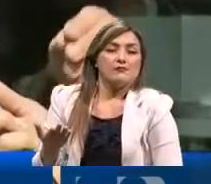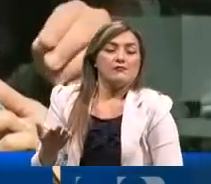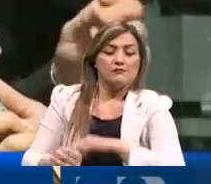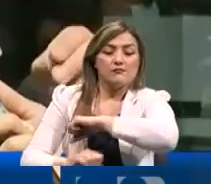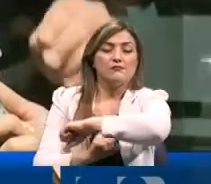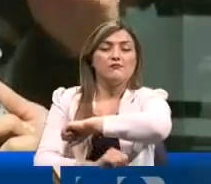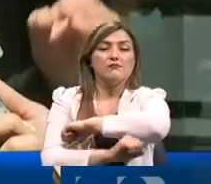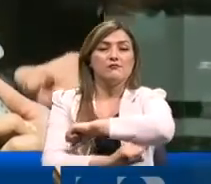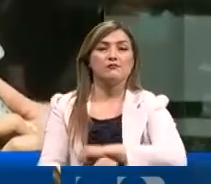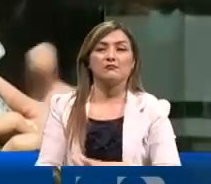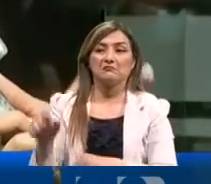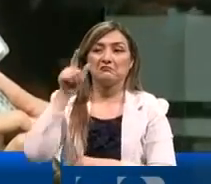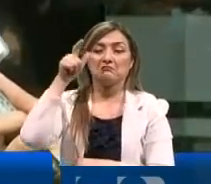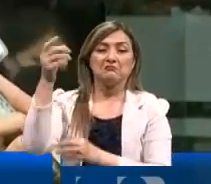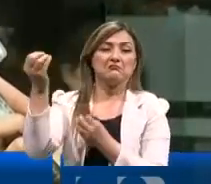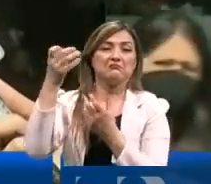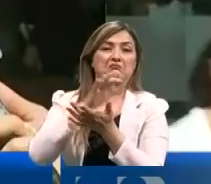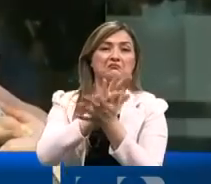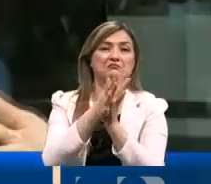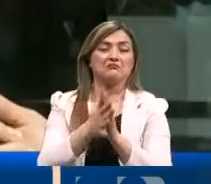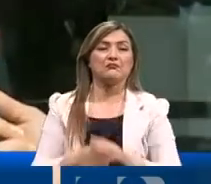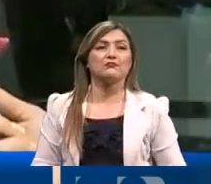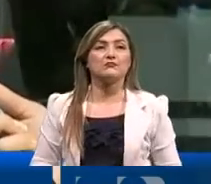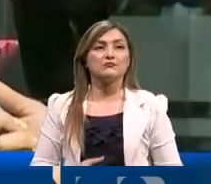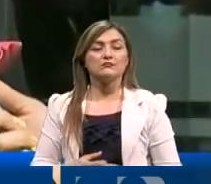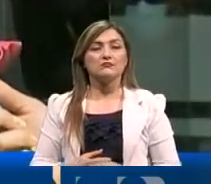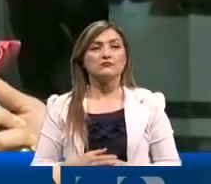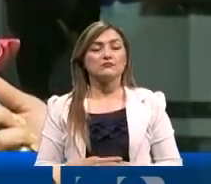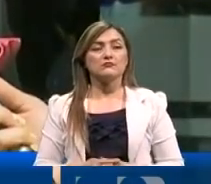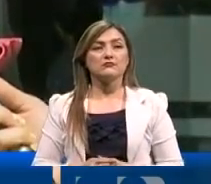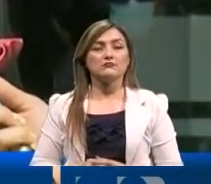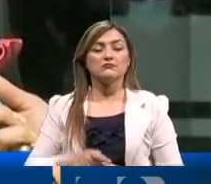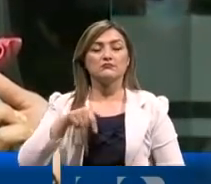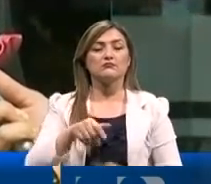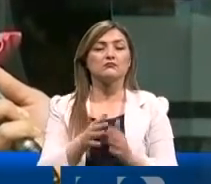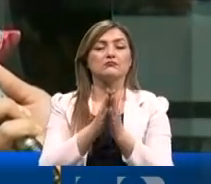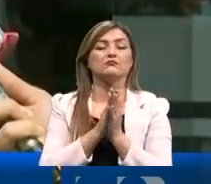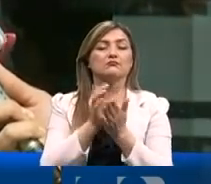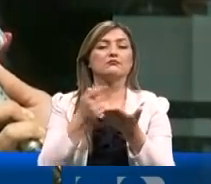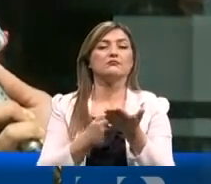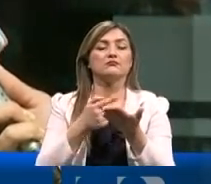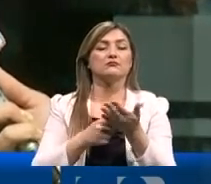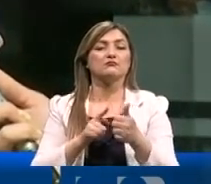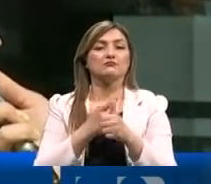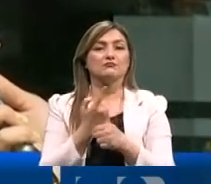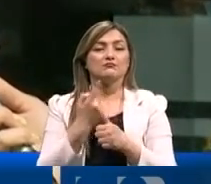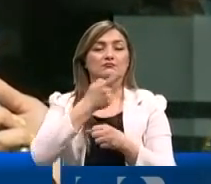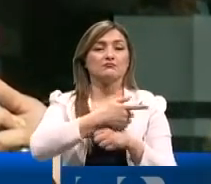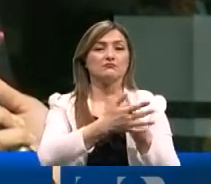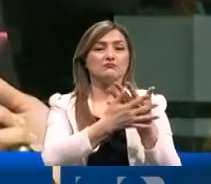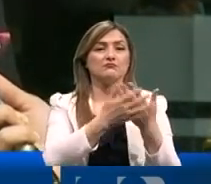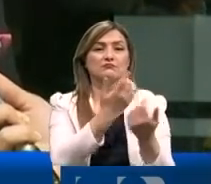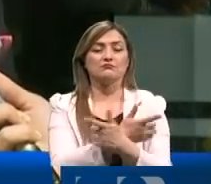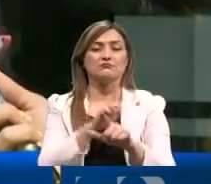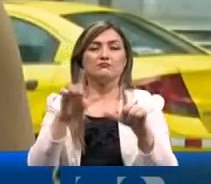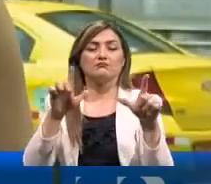este delito y no nos ha dicho absolutamente nada en su dictamen en fiscalía. Lo que hoy vamos a solicitar es, en primer lugar, que se levante la medida de prisión preventiva